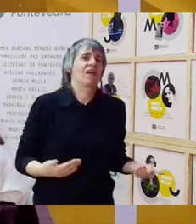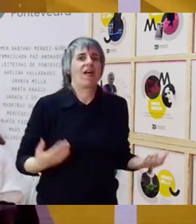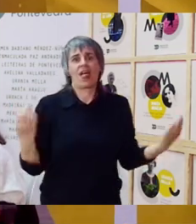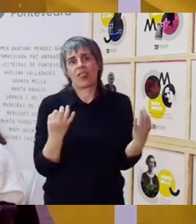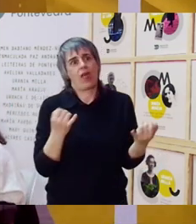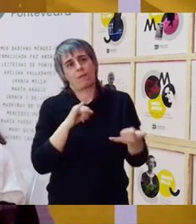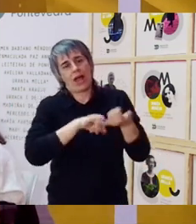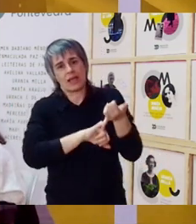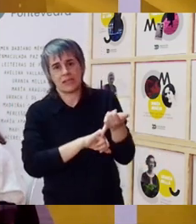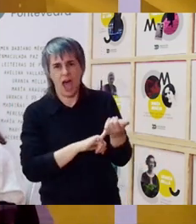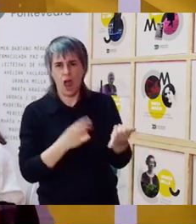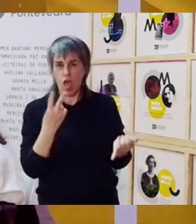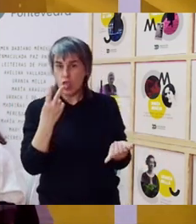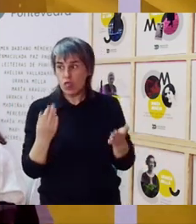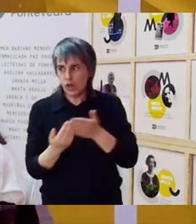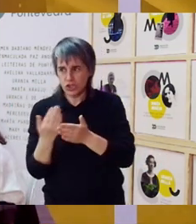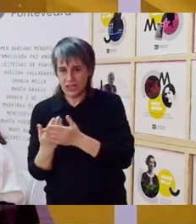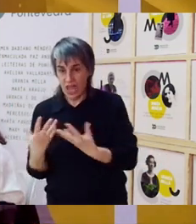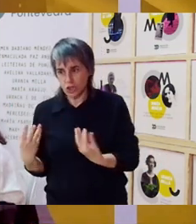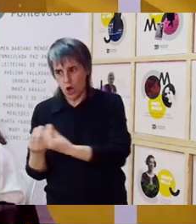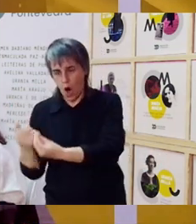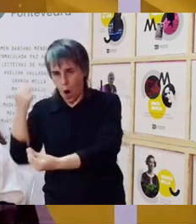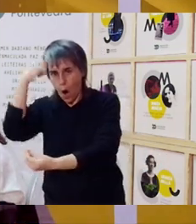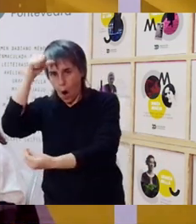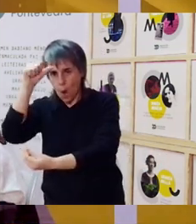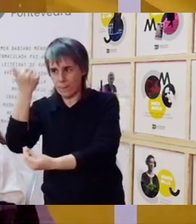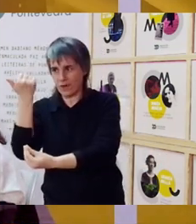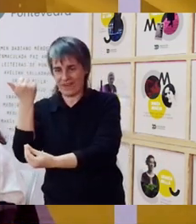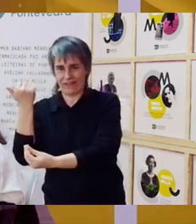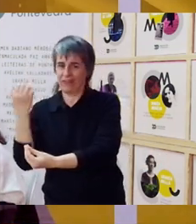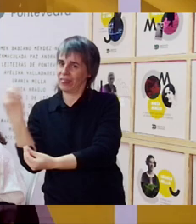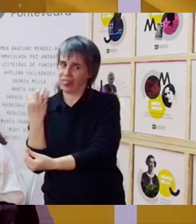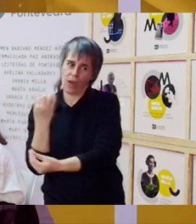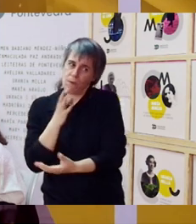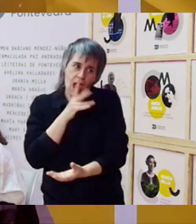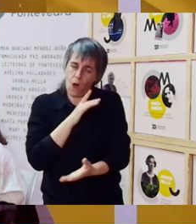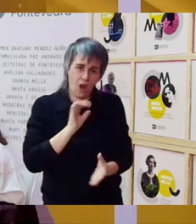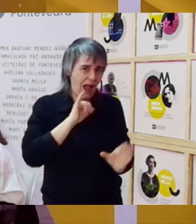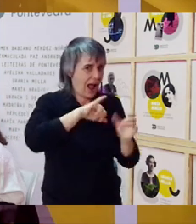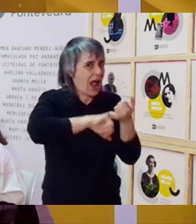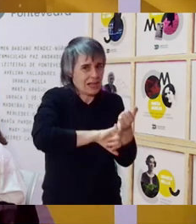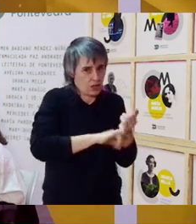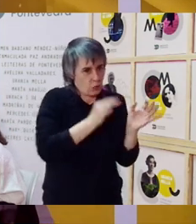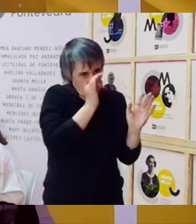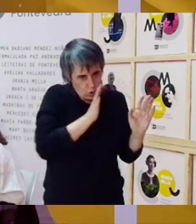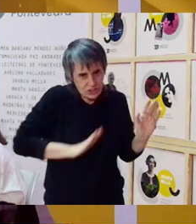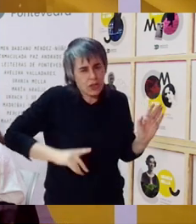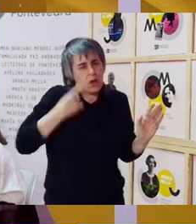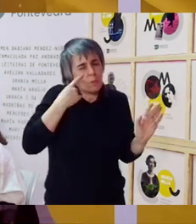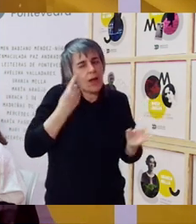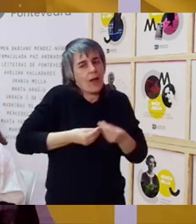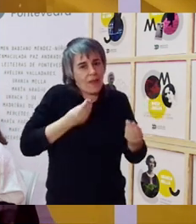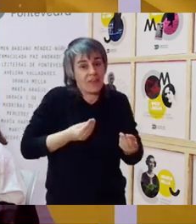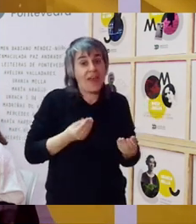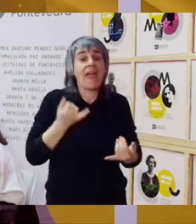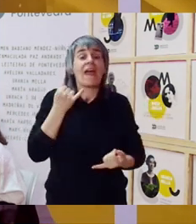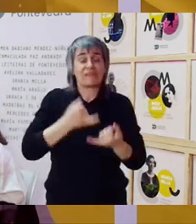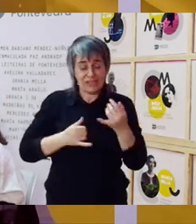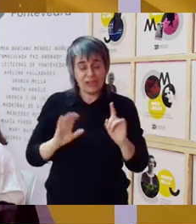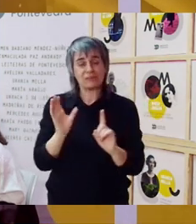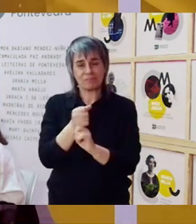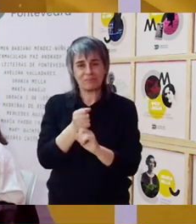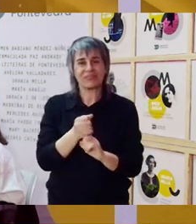a máis un home maior por aí, agora hai que casarse, vos que fixestes? E salíronse coa deles, e